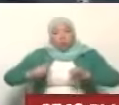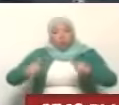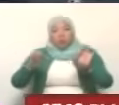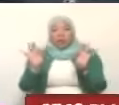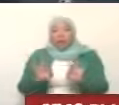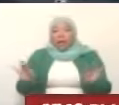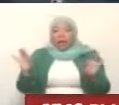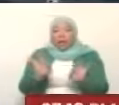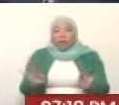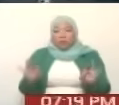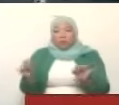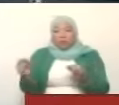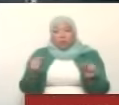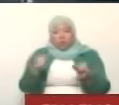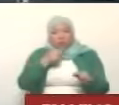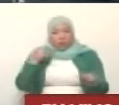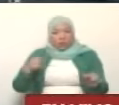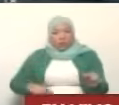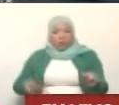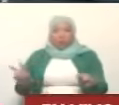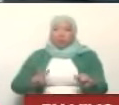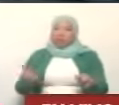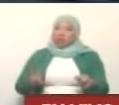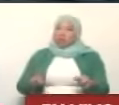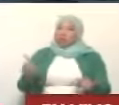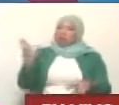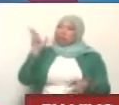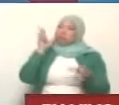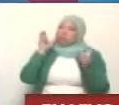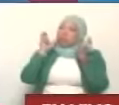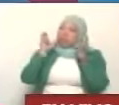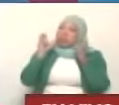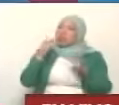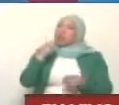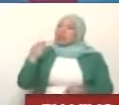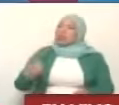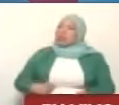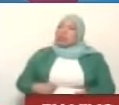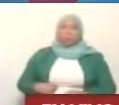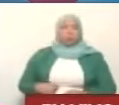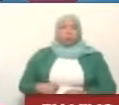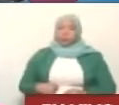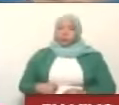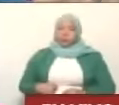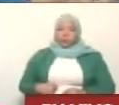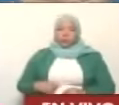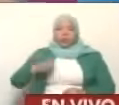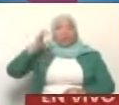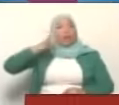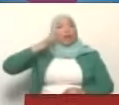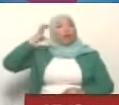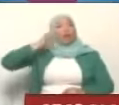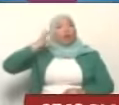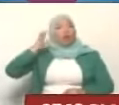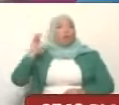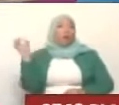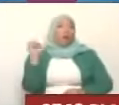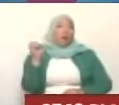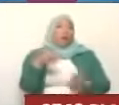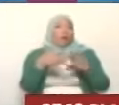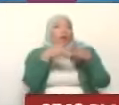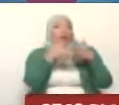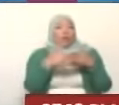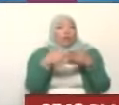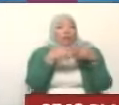nadie hablaba de China en Venezuela. Todo era Europa, el norte, Europa, el